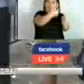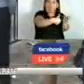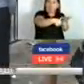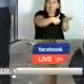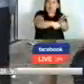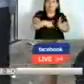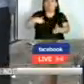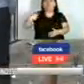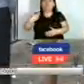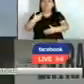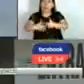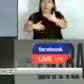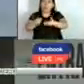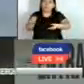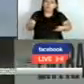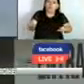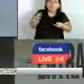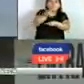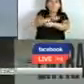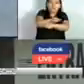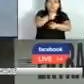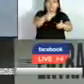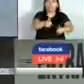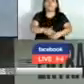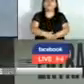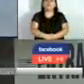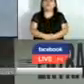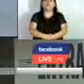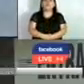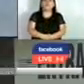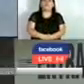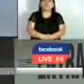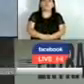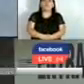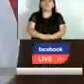a realizar el proceso de transición adecuado.